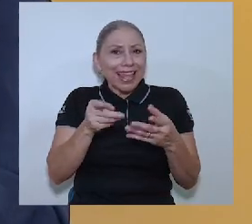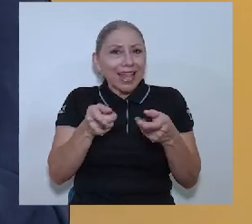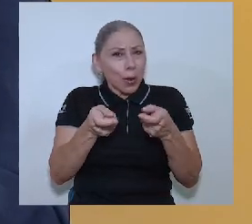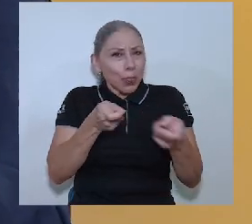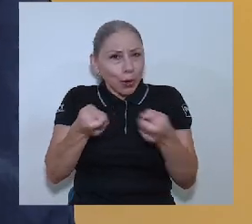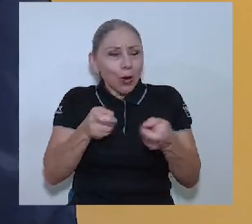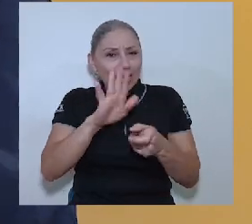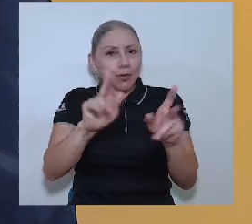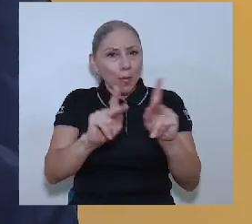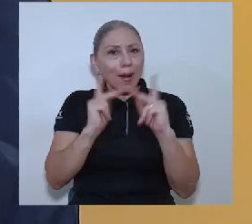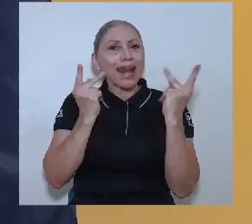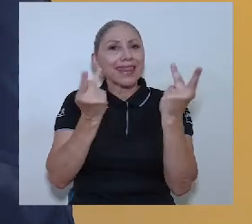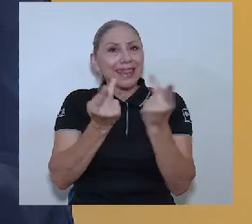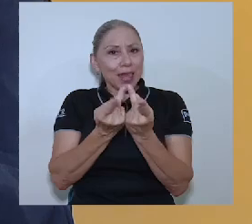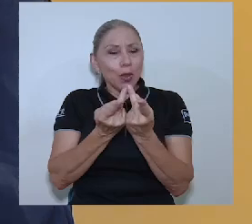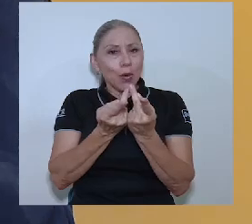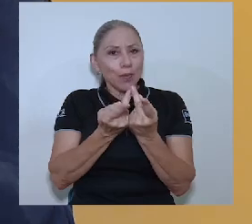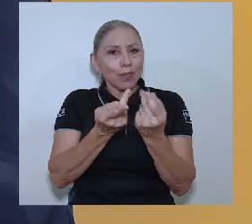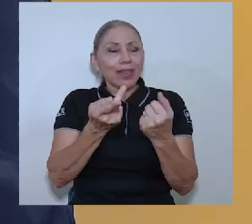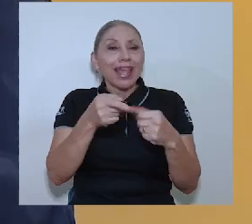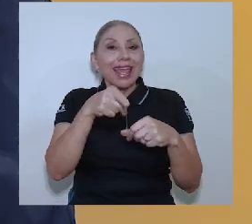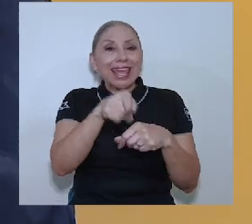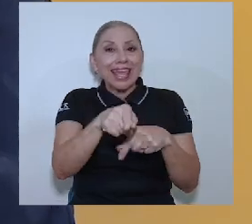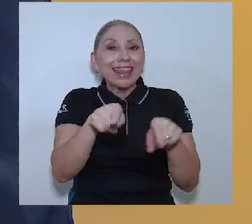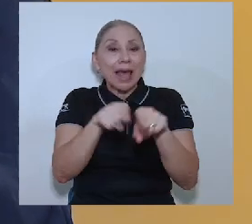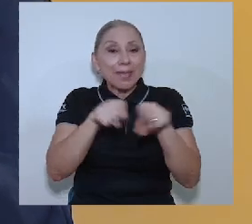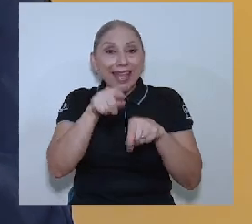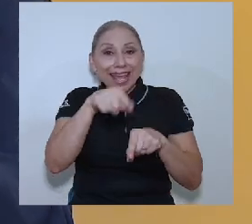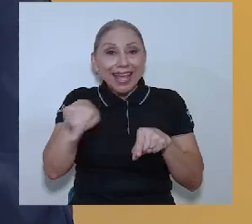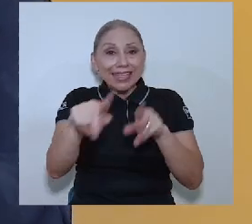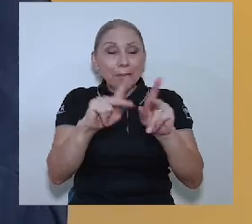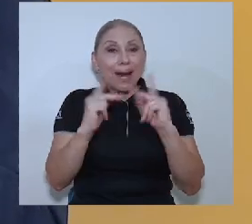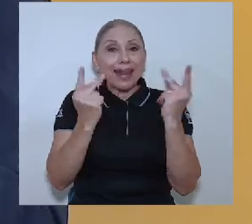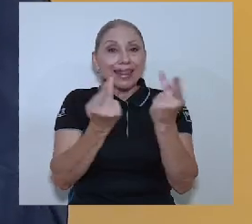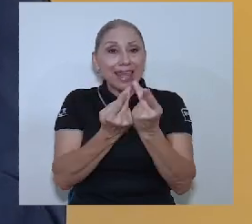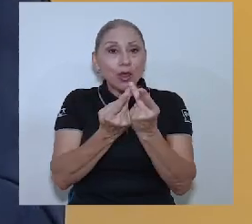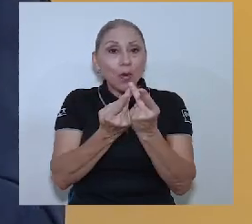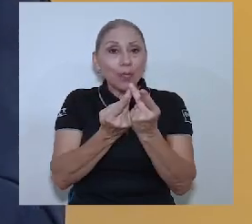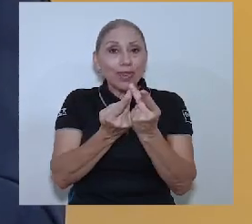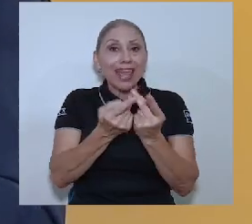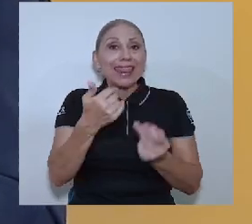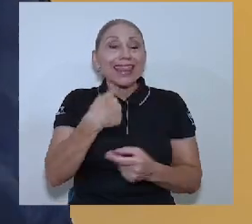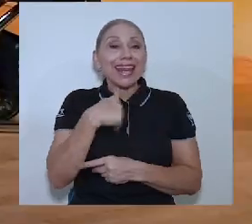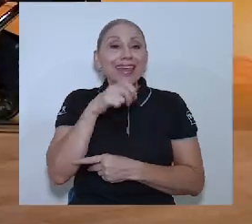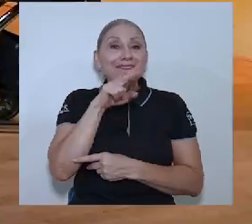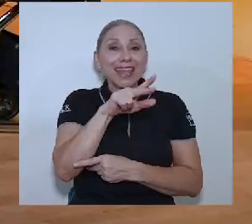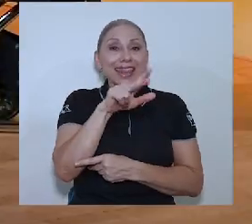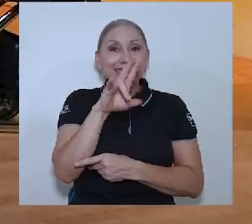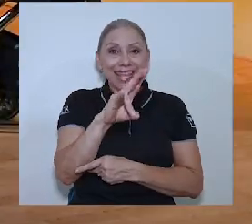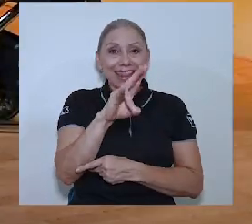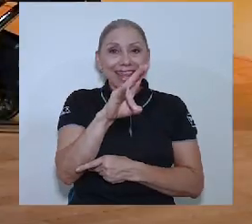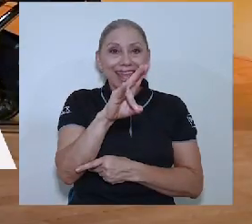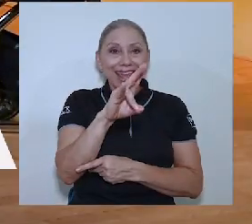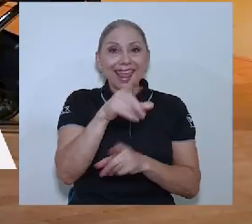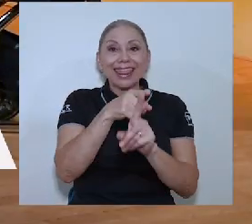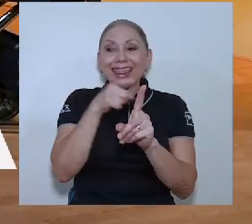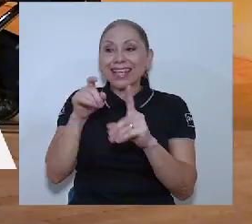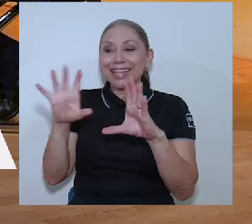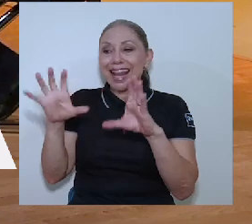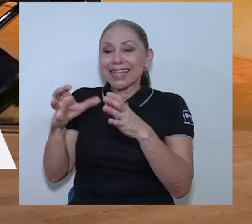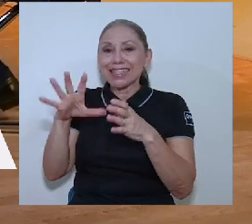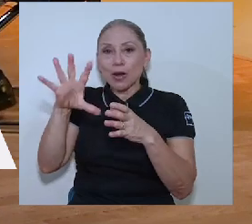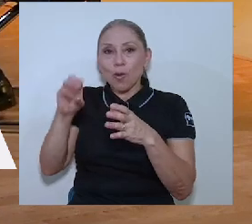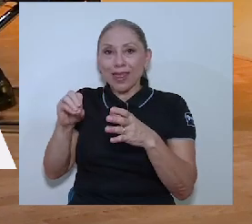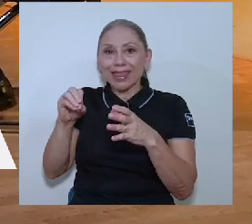republicano y que además ese partido tiene 27 de las 50 gobernaciones de Estados